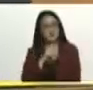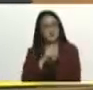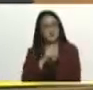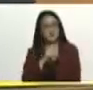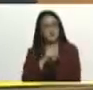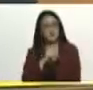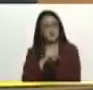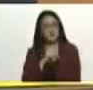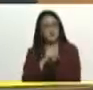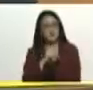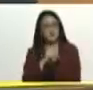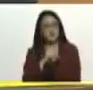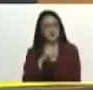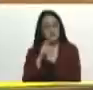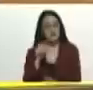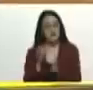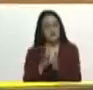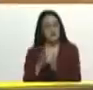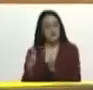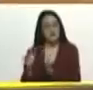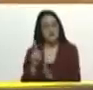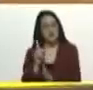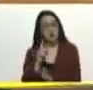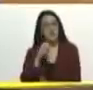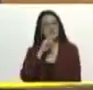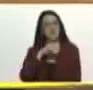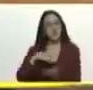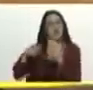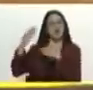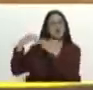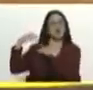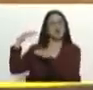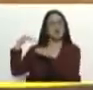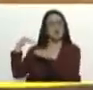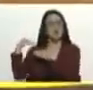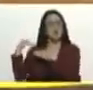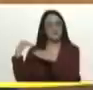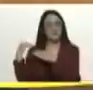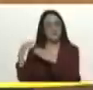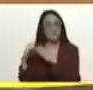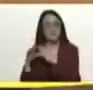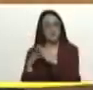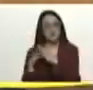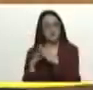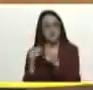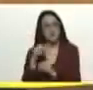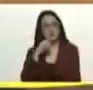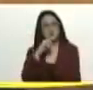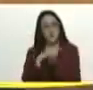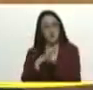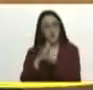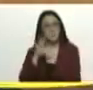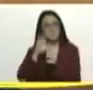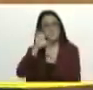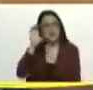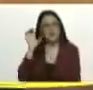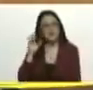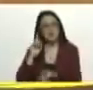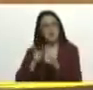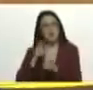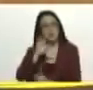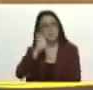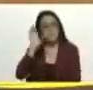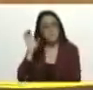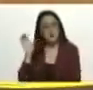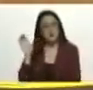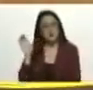estoy hablándoles de un periodo, sino de la historia, de toda la historia de estos países. A ninguno de estos países se